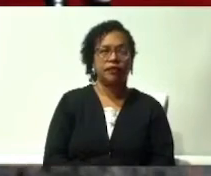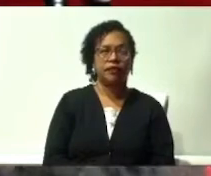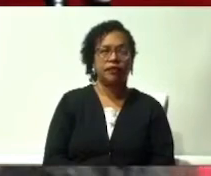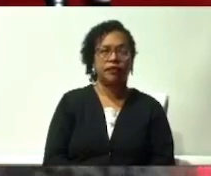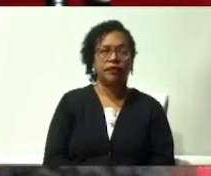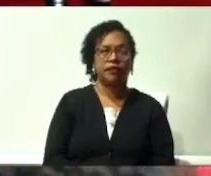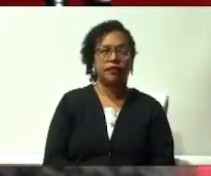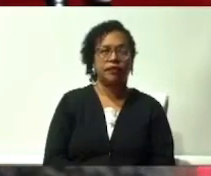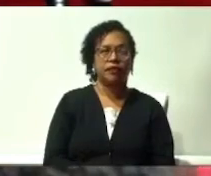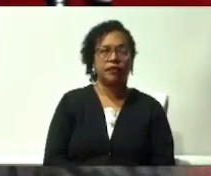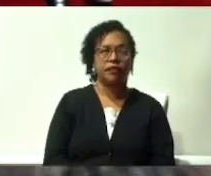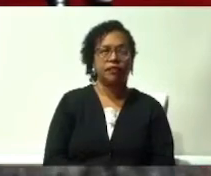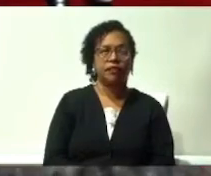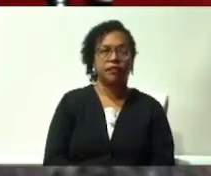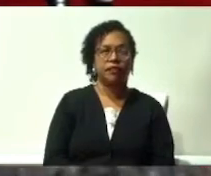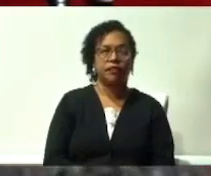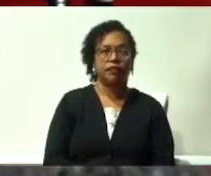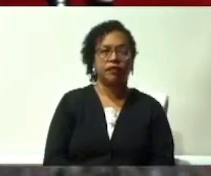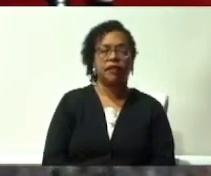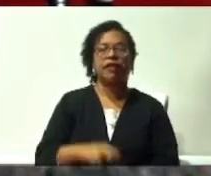Y no fue por chelito.